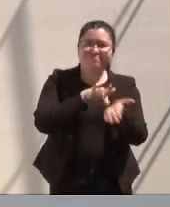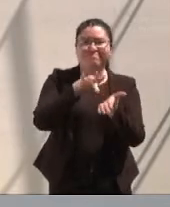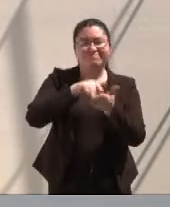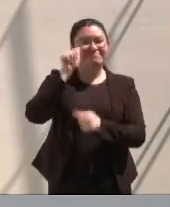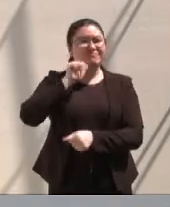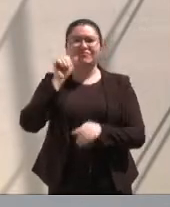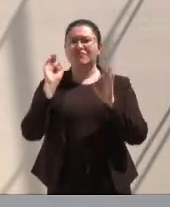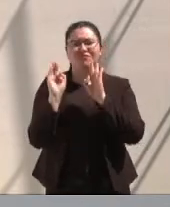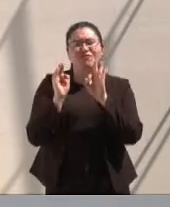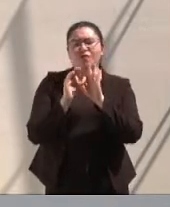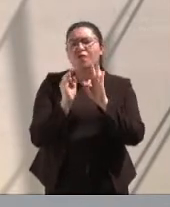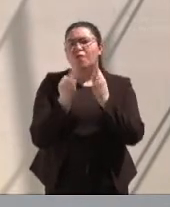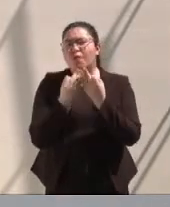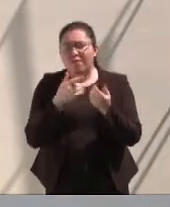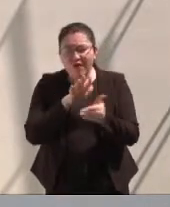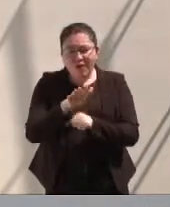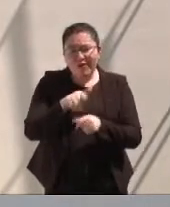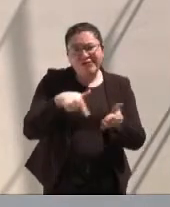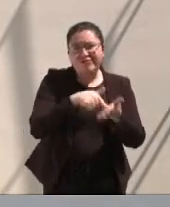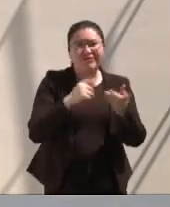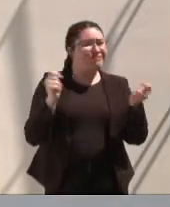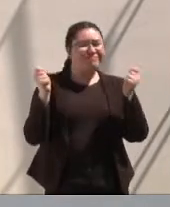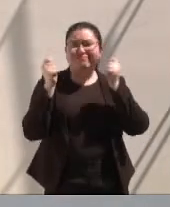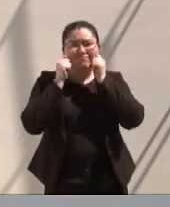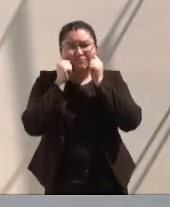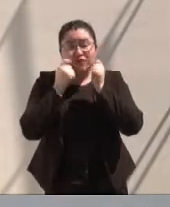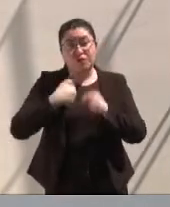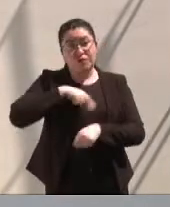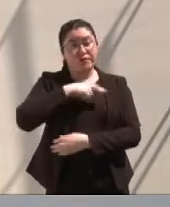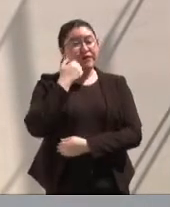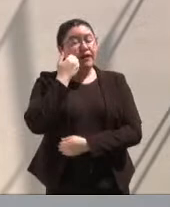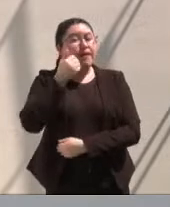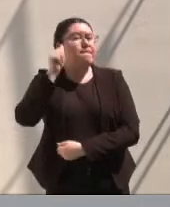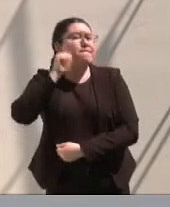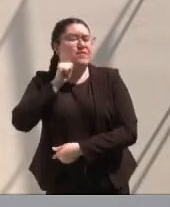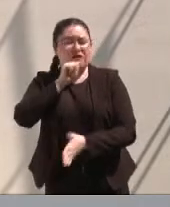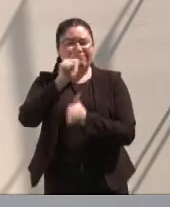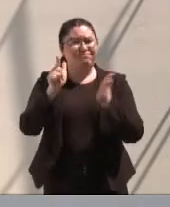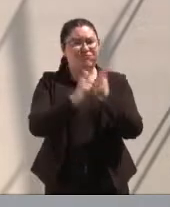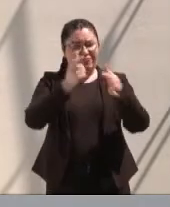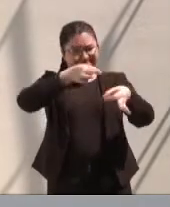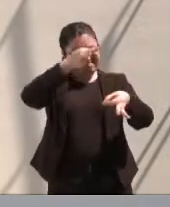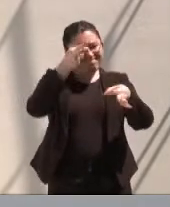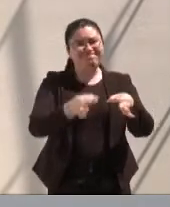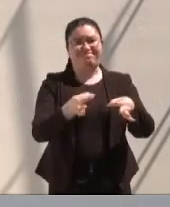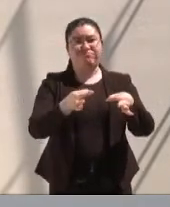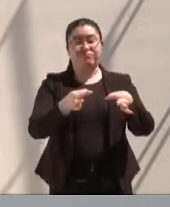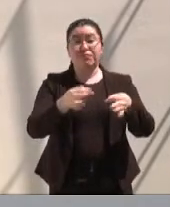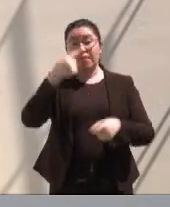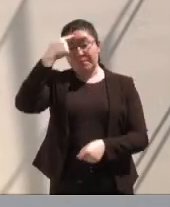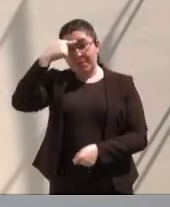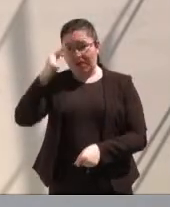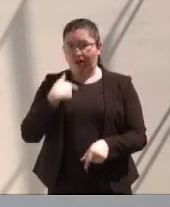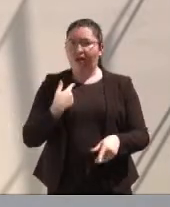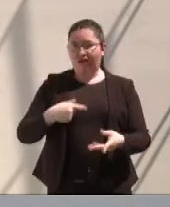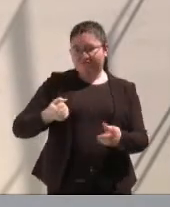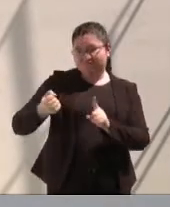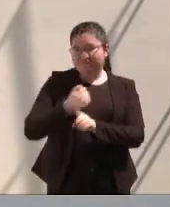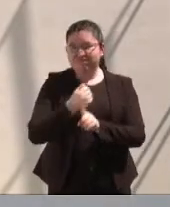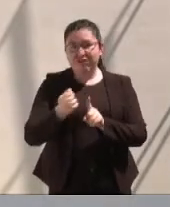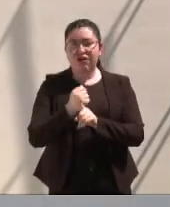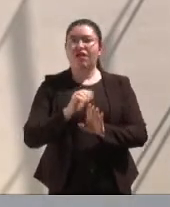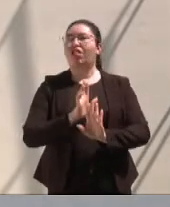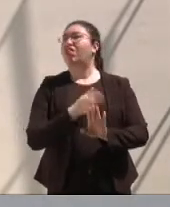nos encontremos, lucharemos para garantizar que las leyes se cumplan y que cualquier tipo de violencia no quede impune.